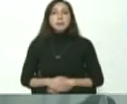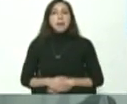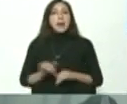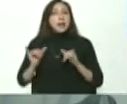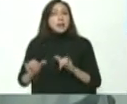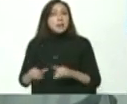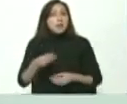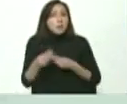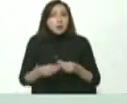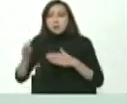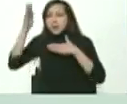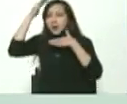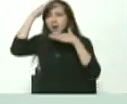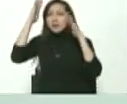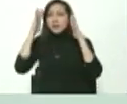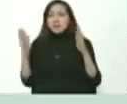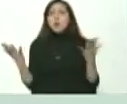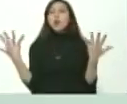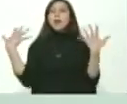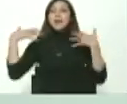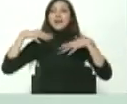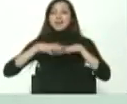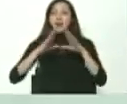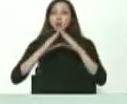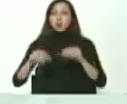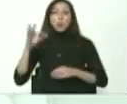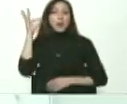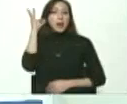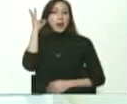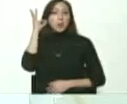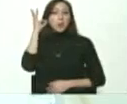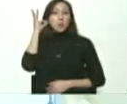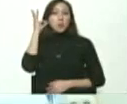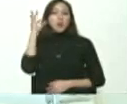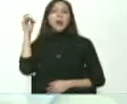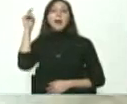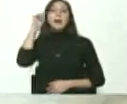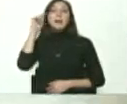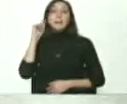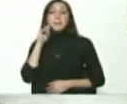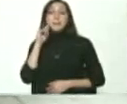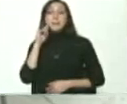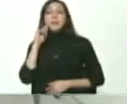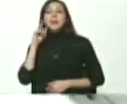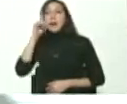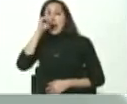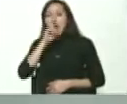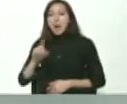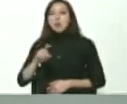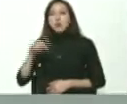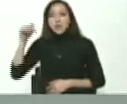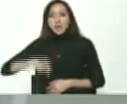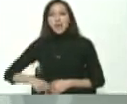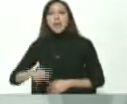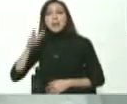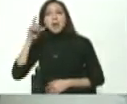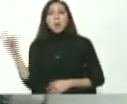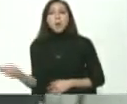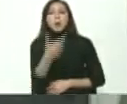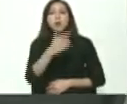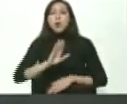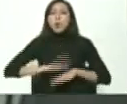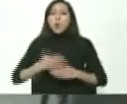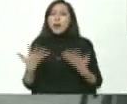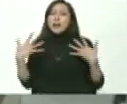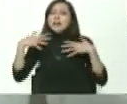vamos a tener una atención integral a todas las mujeres en edad fértil de esta población. Porque, y va a ser integral porque va